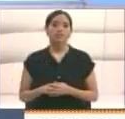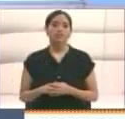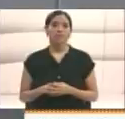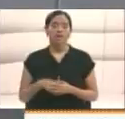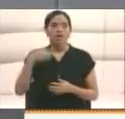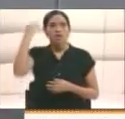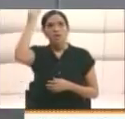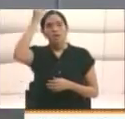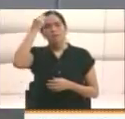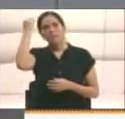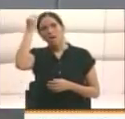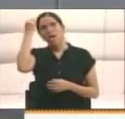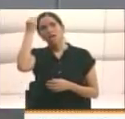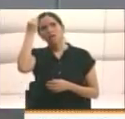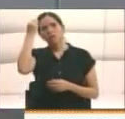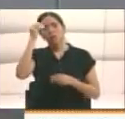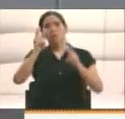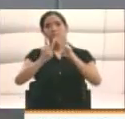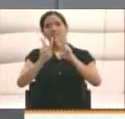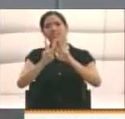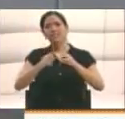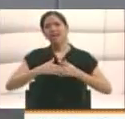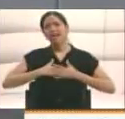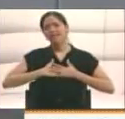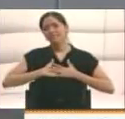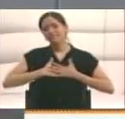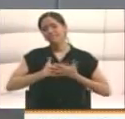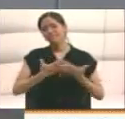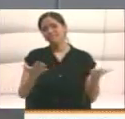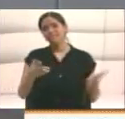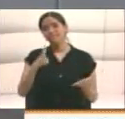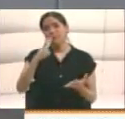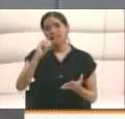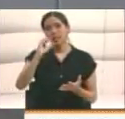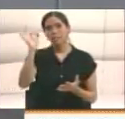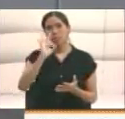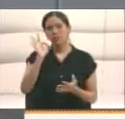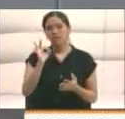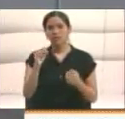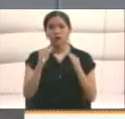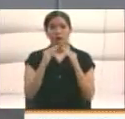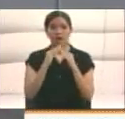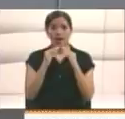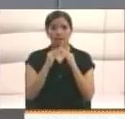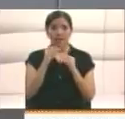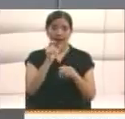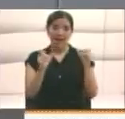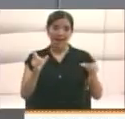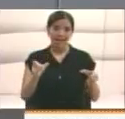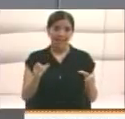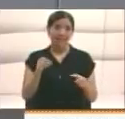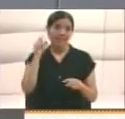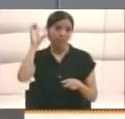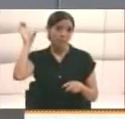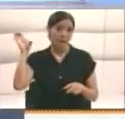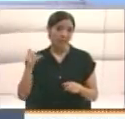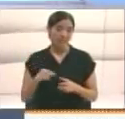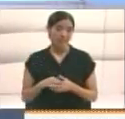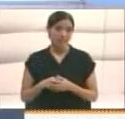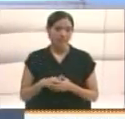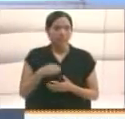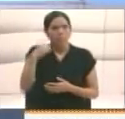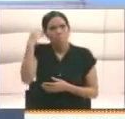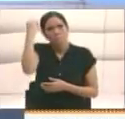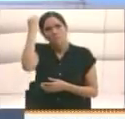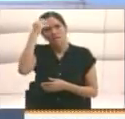Pienso en la Gran Misión Vivienda Venezuela, que ha dado más del 20% de apartamentos a gente de sus países. Pienso